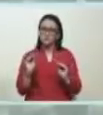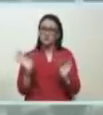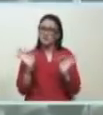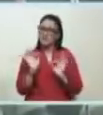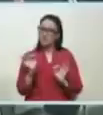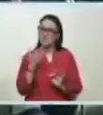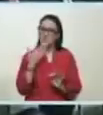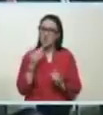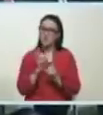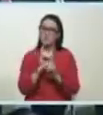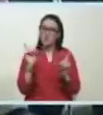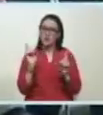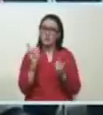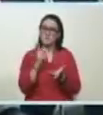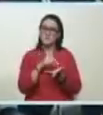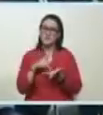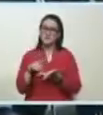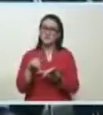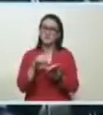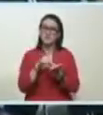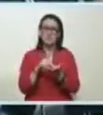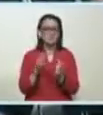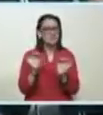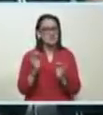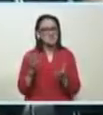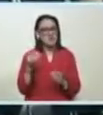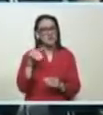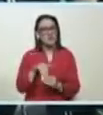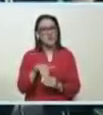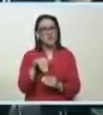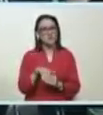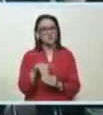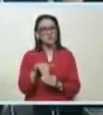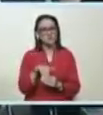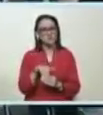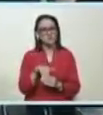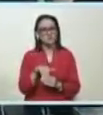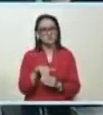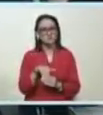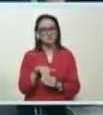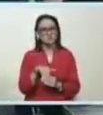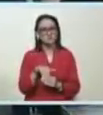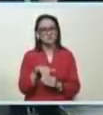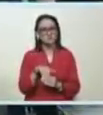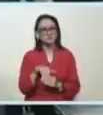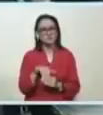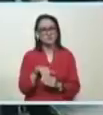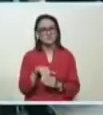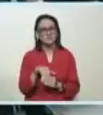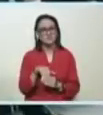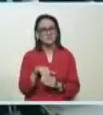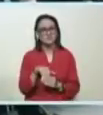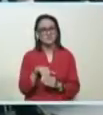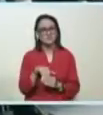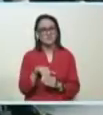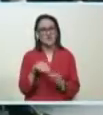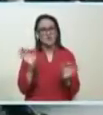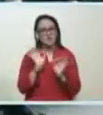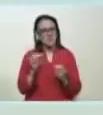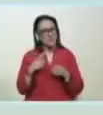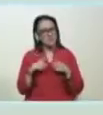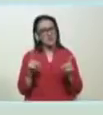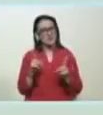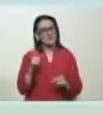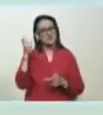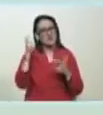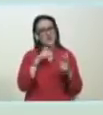democrático, participativo, del camino del voto. Una ventana táctica lo llamó el comandante Chávez en su momento.